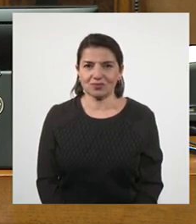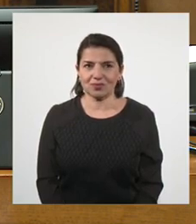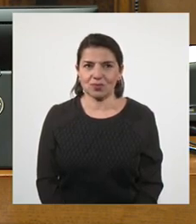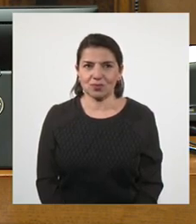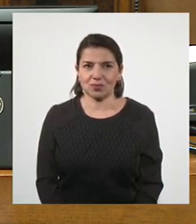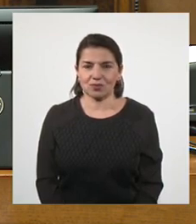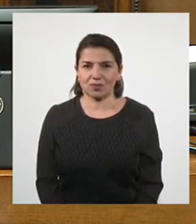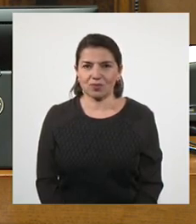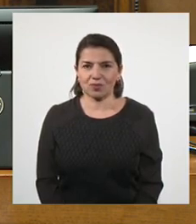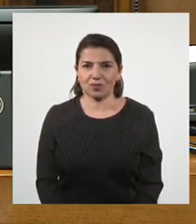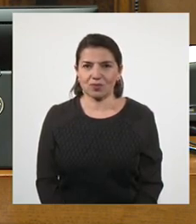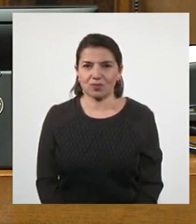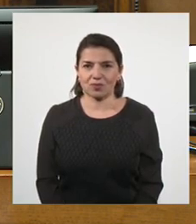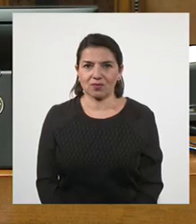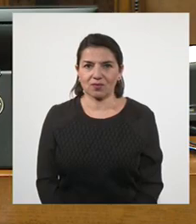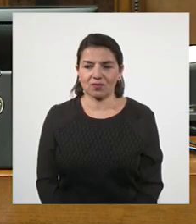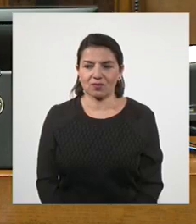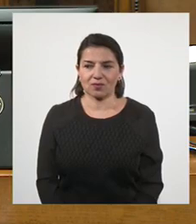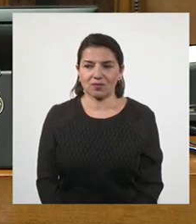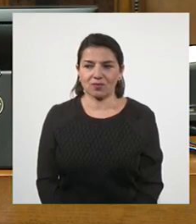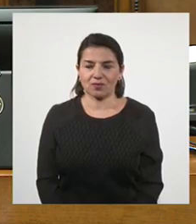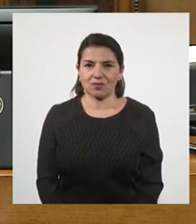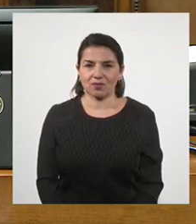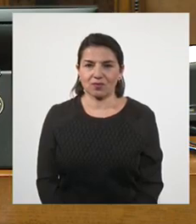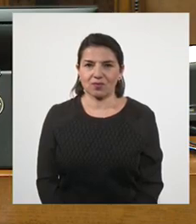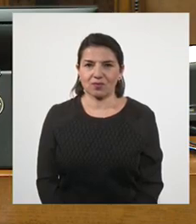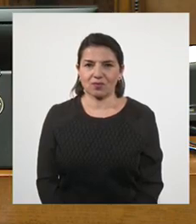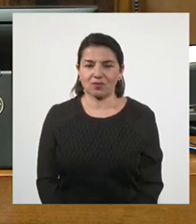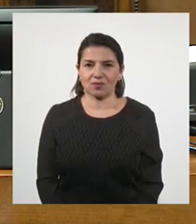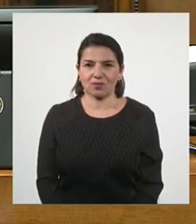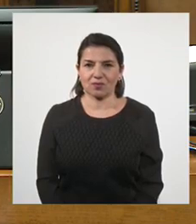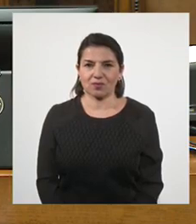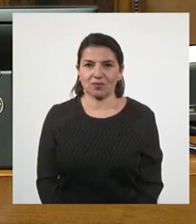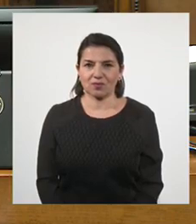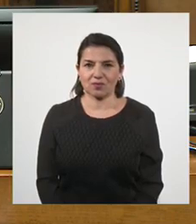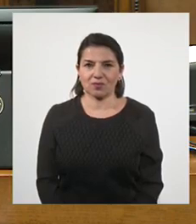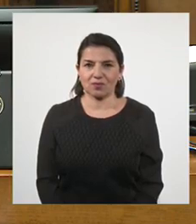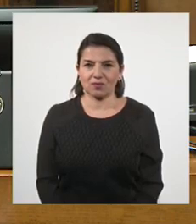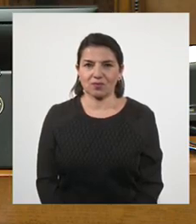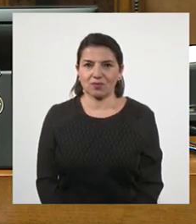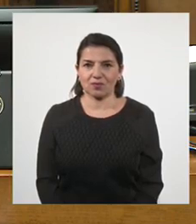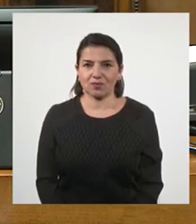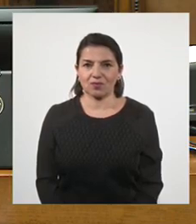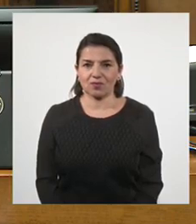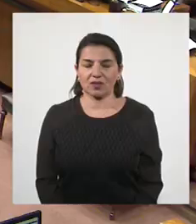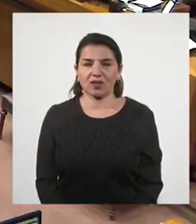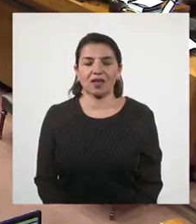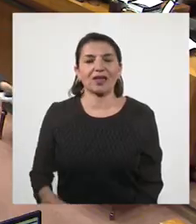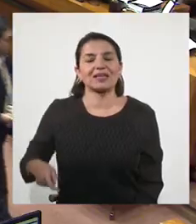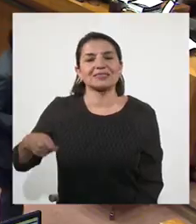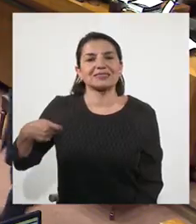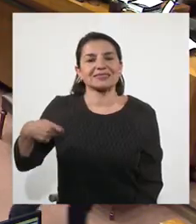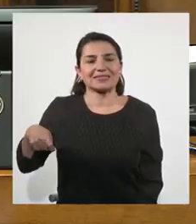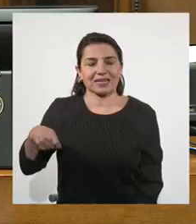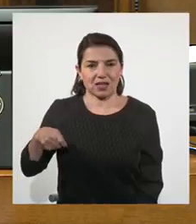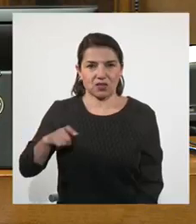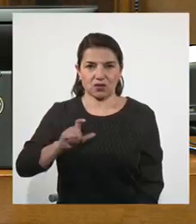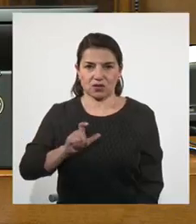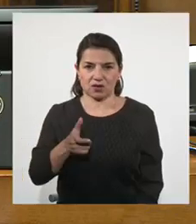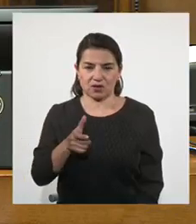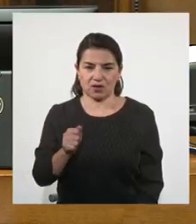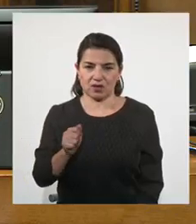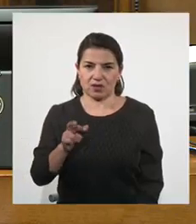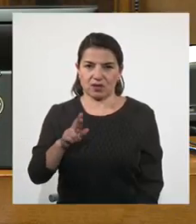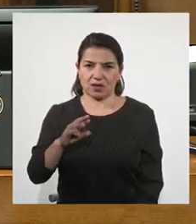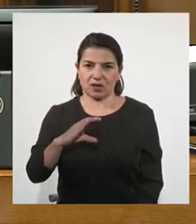Eh, Senador García, me dice, me informa la Secretaría que no